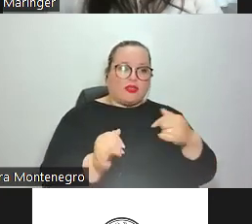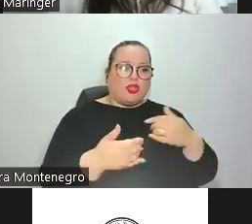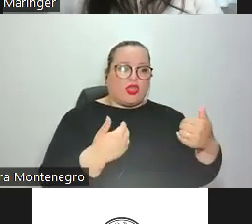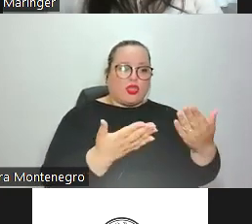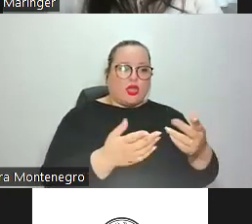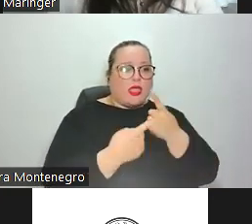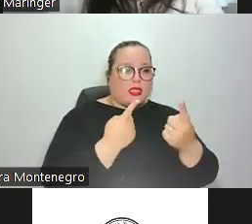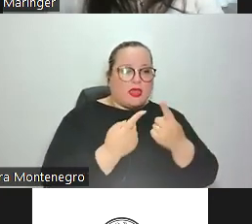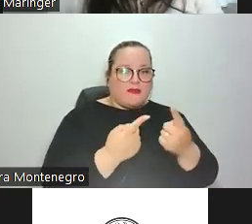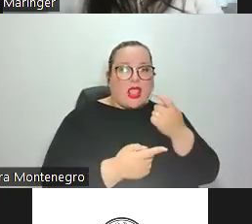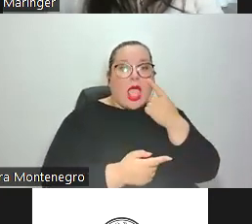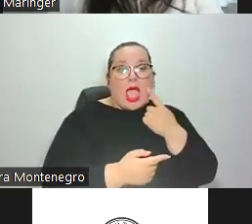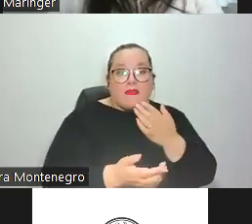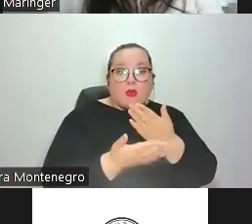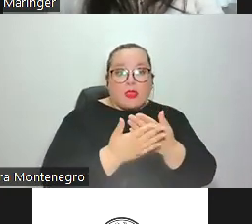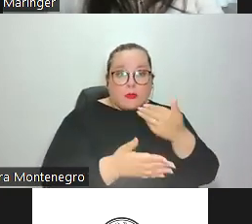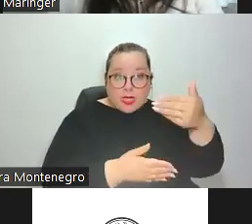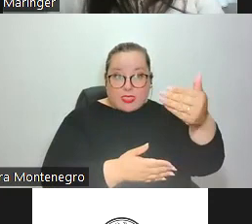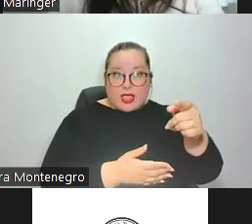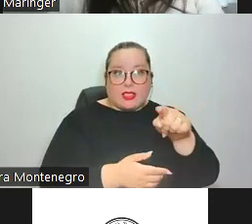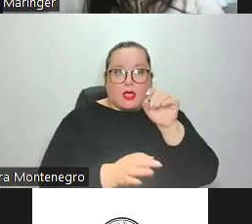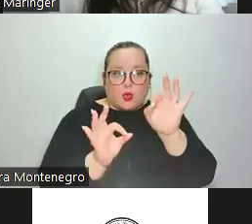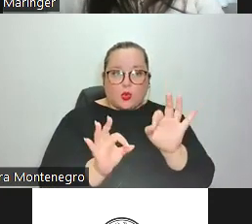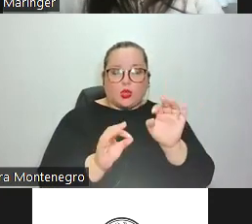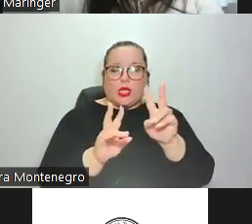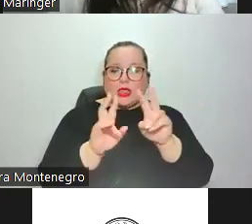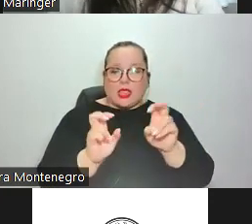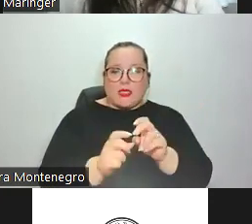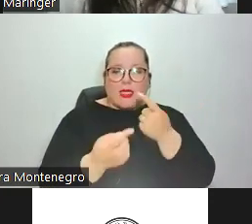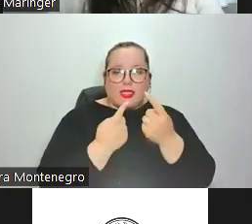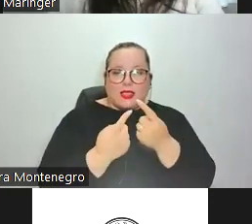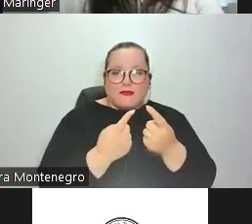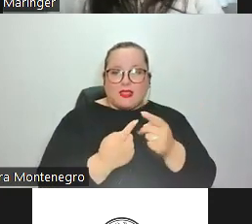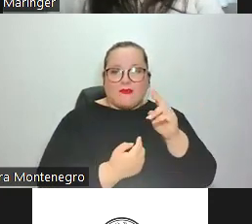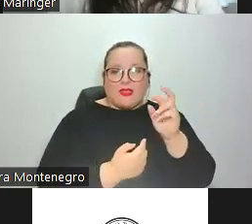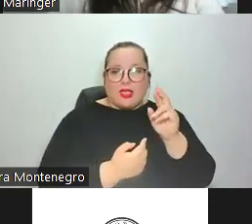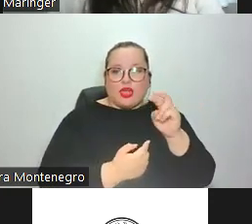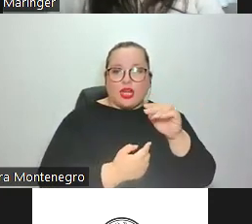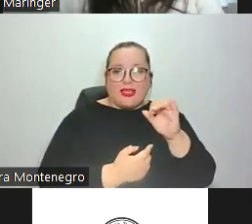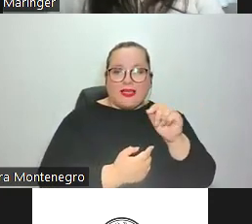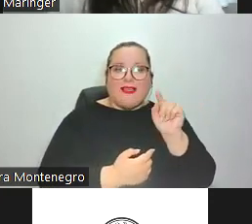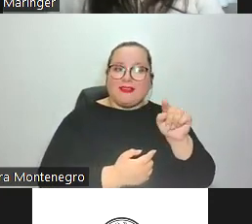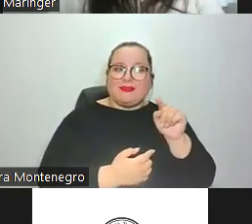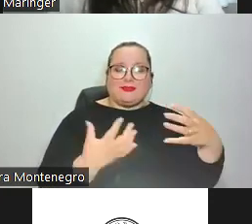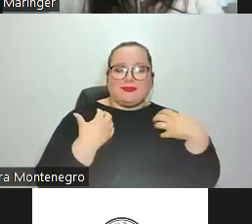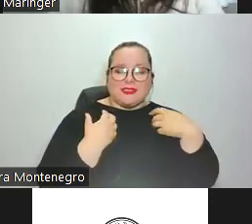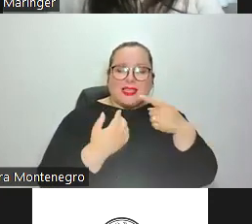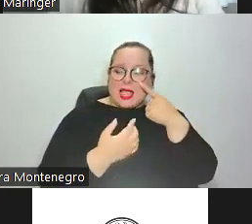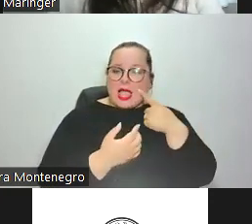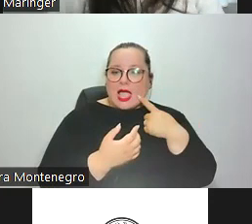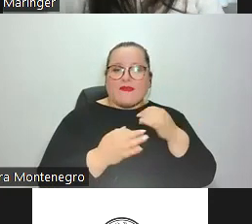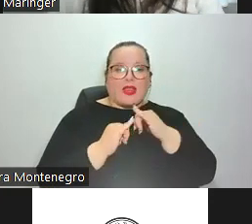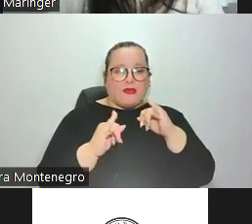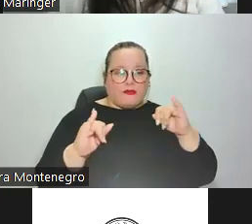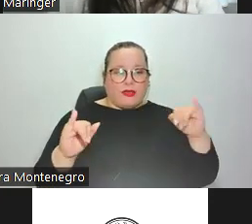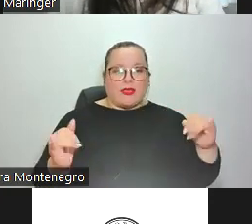en entrevista, que va a ser más adelante, si mal no recuerdo, Verónica, ¿ya? Fundamental que estén ahí porque ahí van a llevarse la